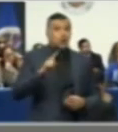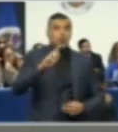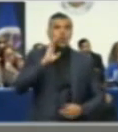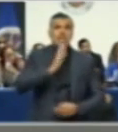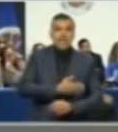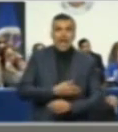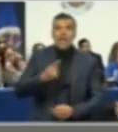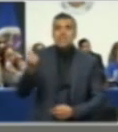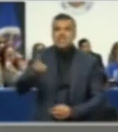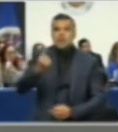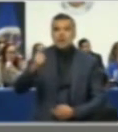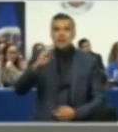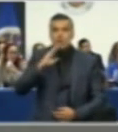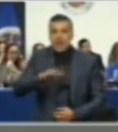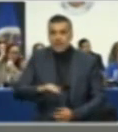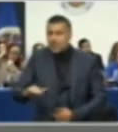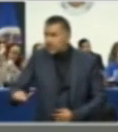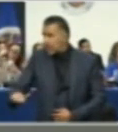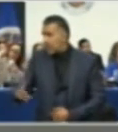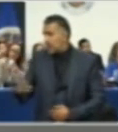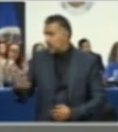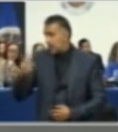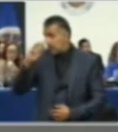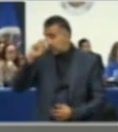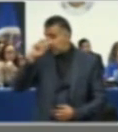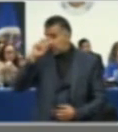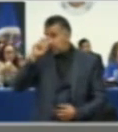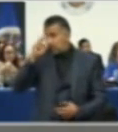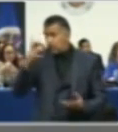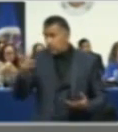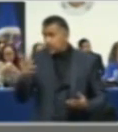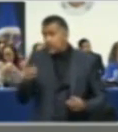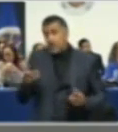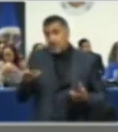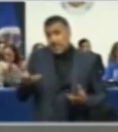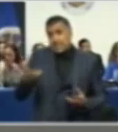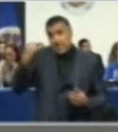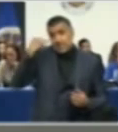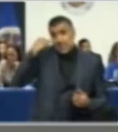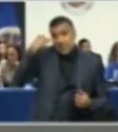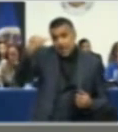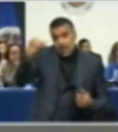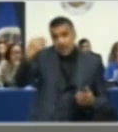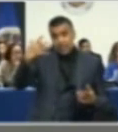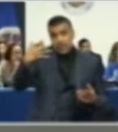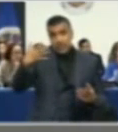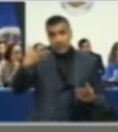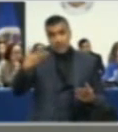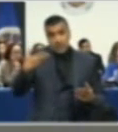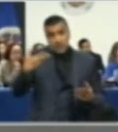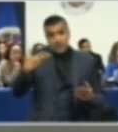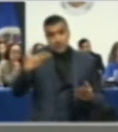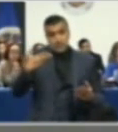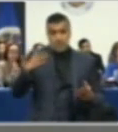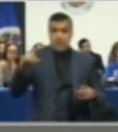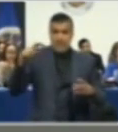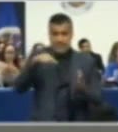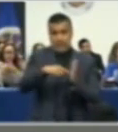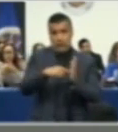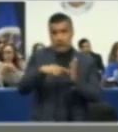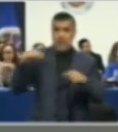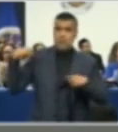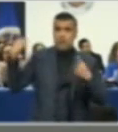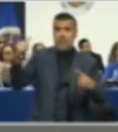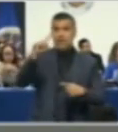va a tener, nunca va a tener un DNI. Y pues esa es la idea de hace más de 20